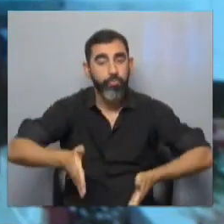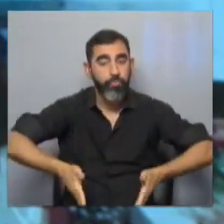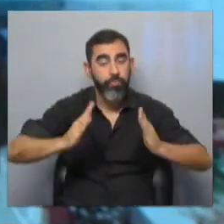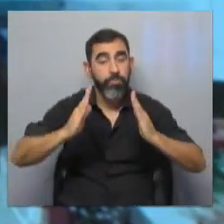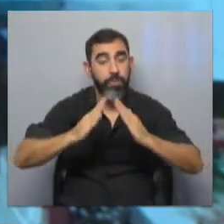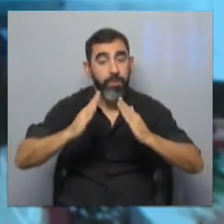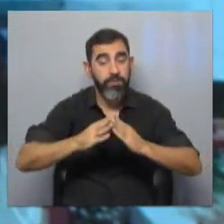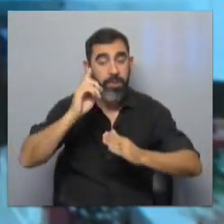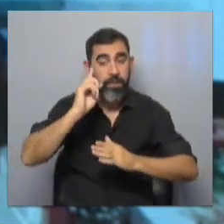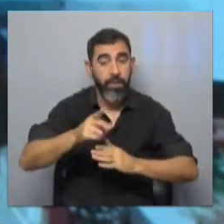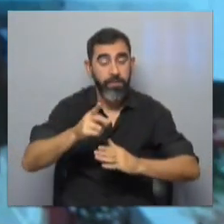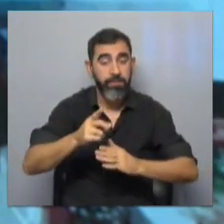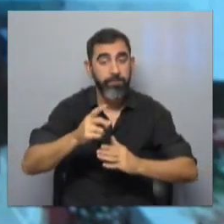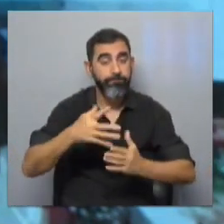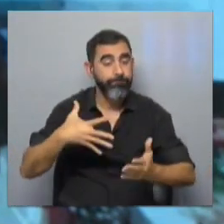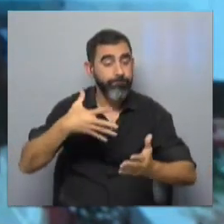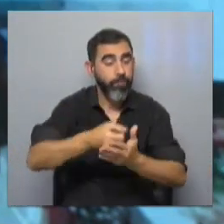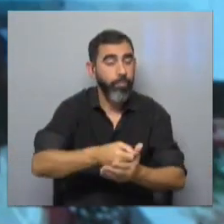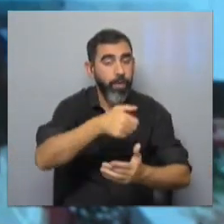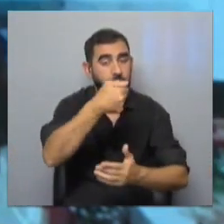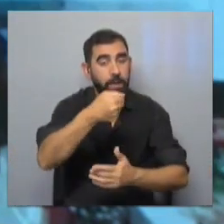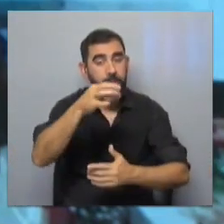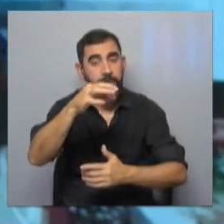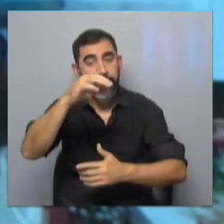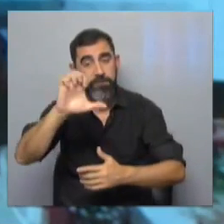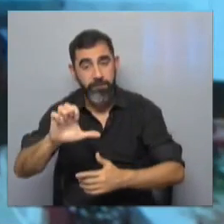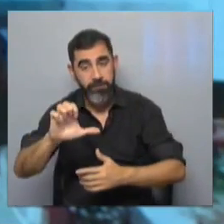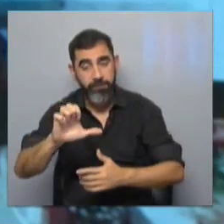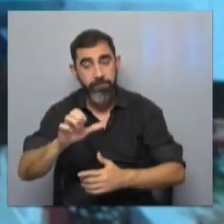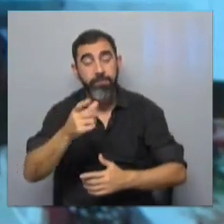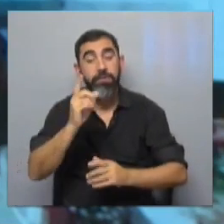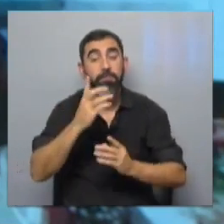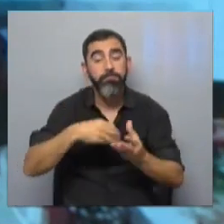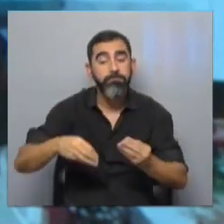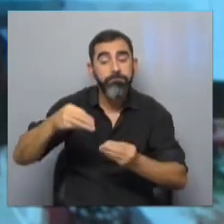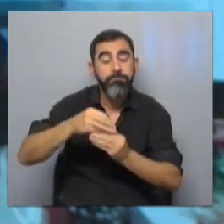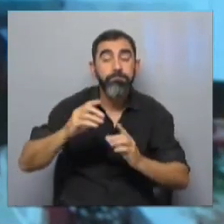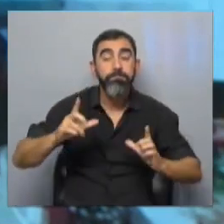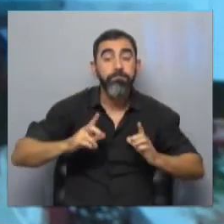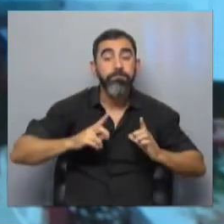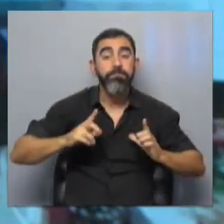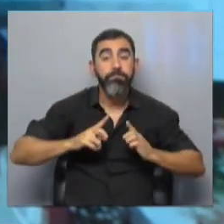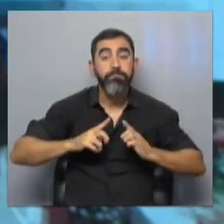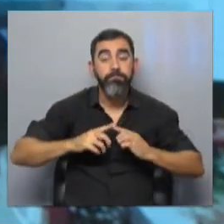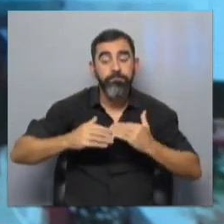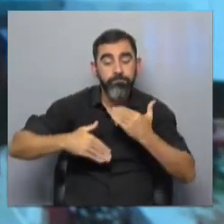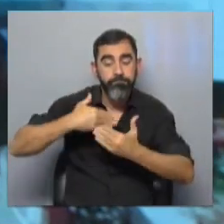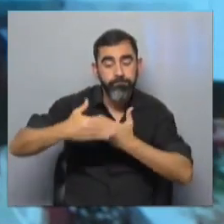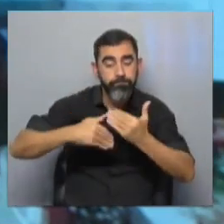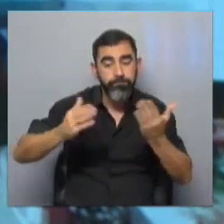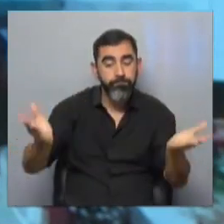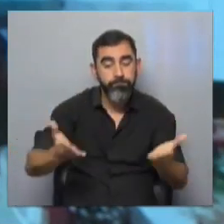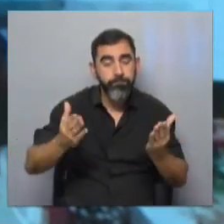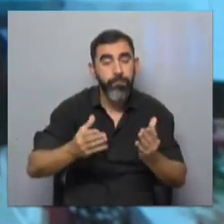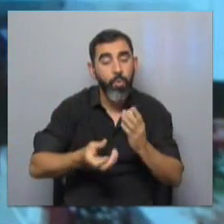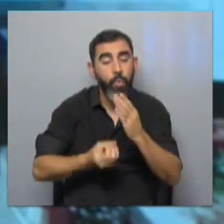Casa de Galicia hubiera quedado en el ámbito de ACE. Por otra parte, agregó que espera que esto mueva de alguna forma la